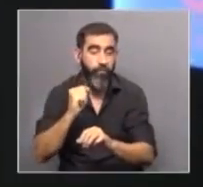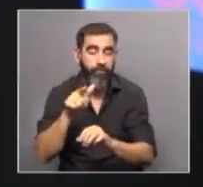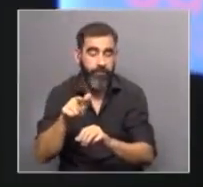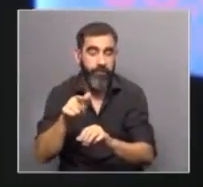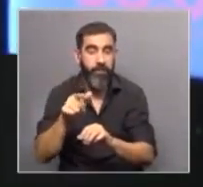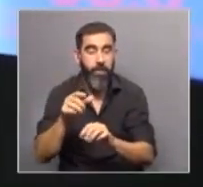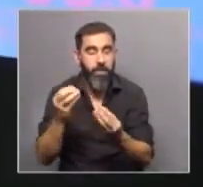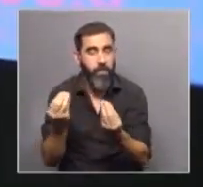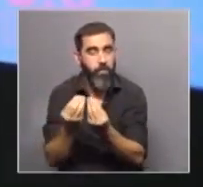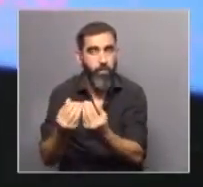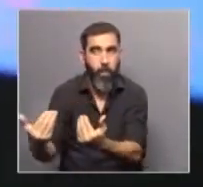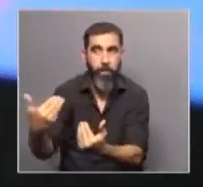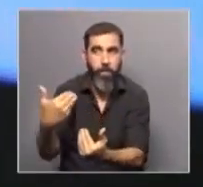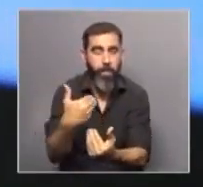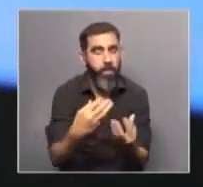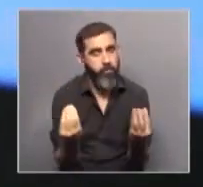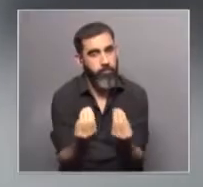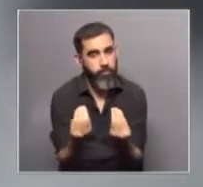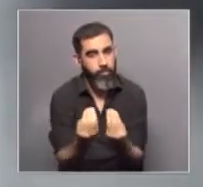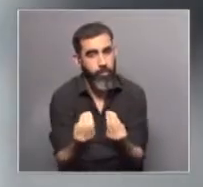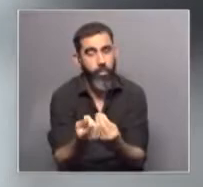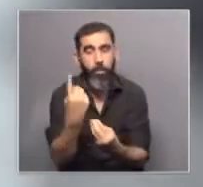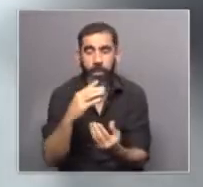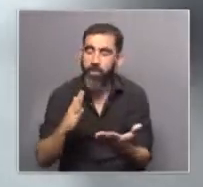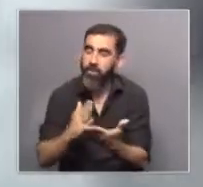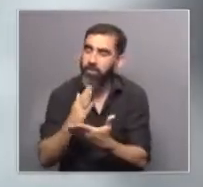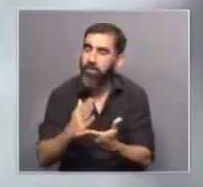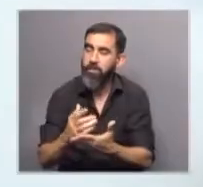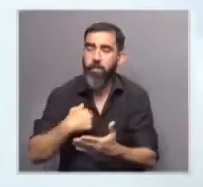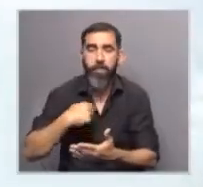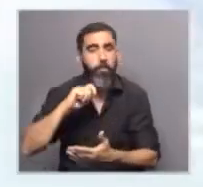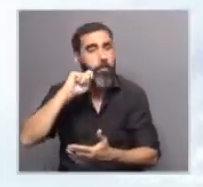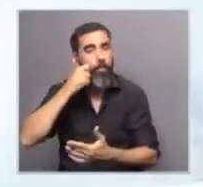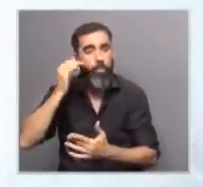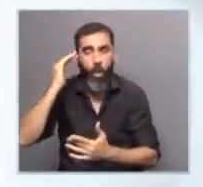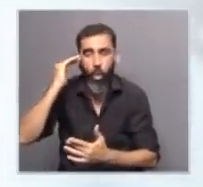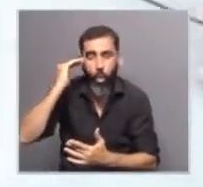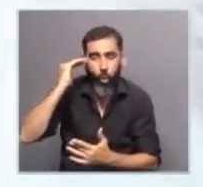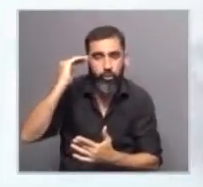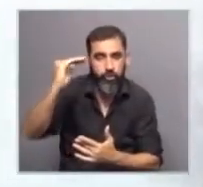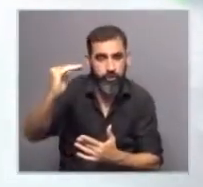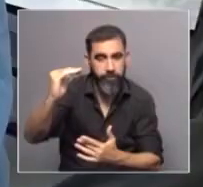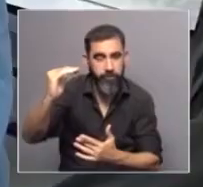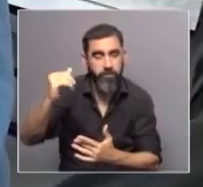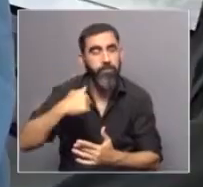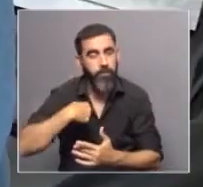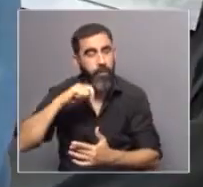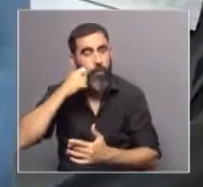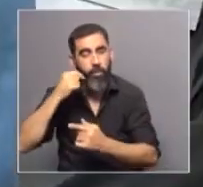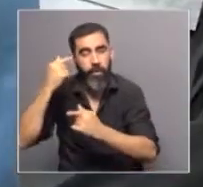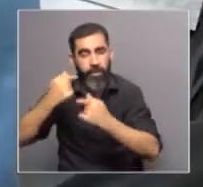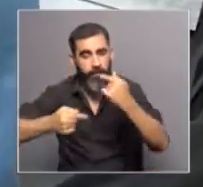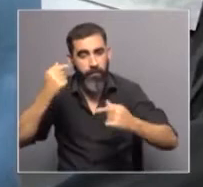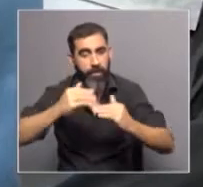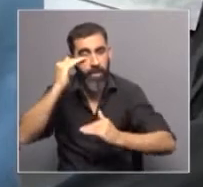fue abrumadora, pero siempre me gustó muchísimo la docencia a distintos